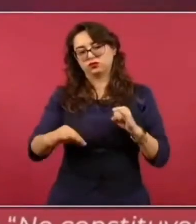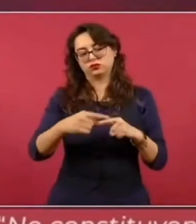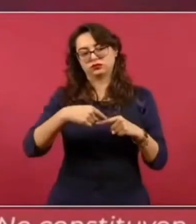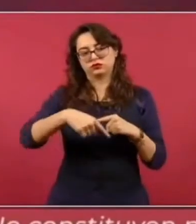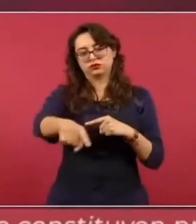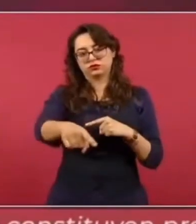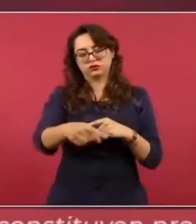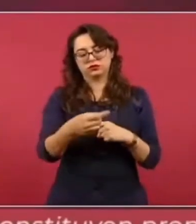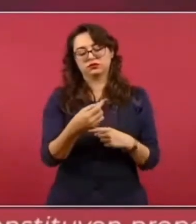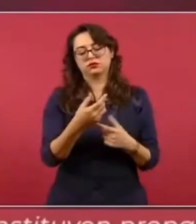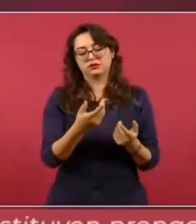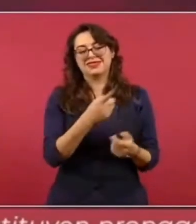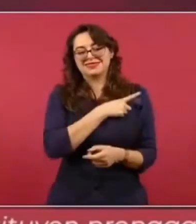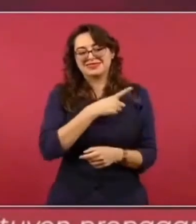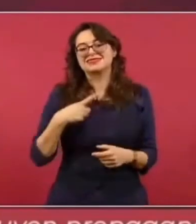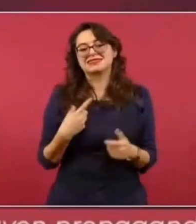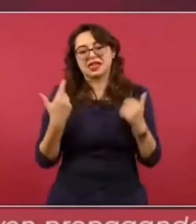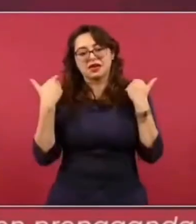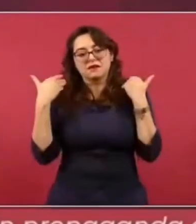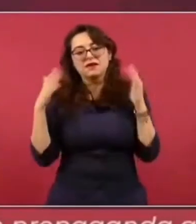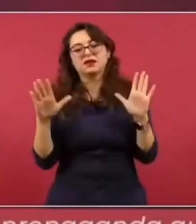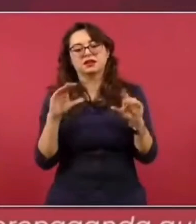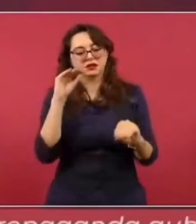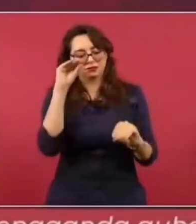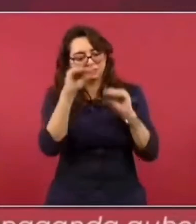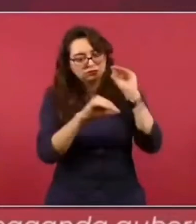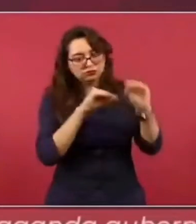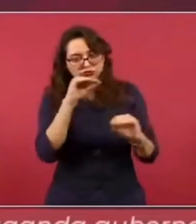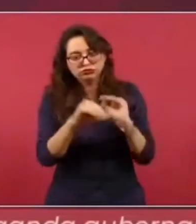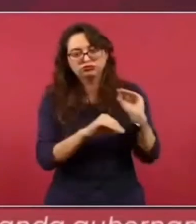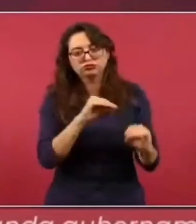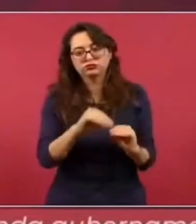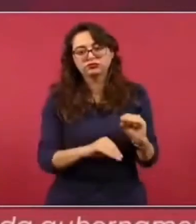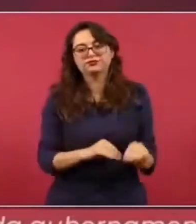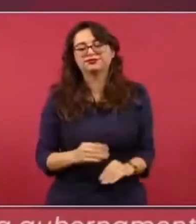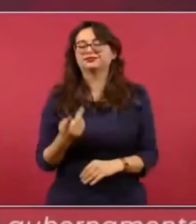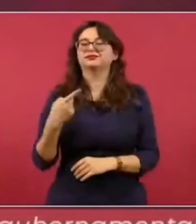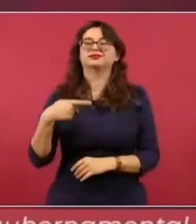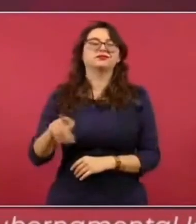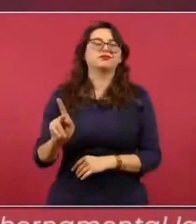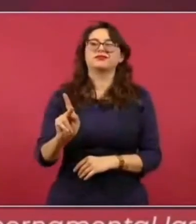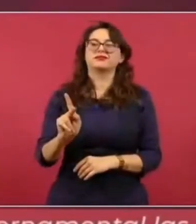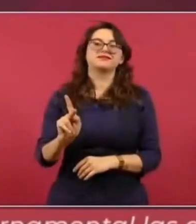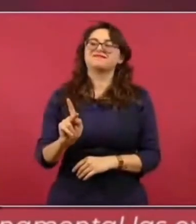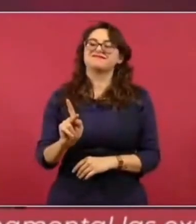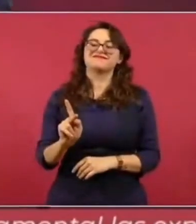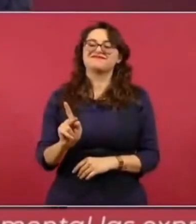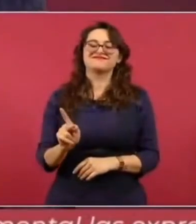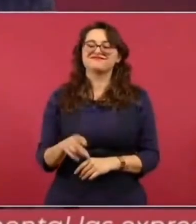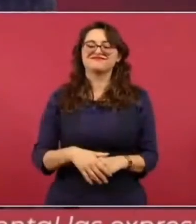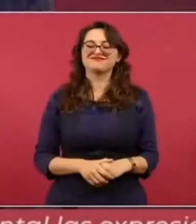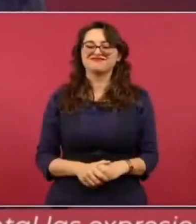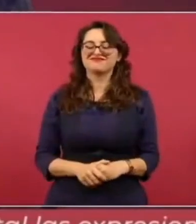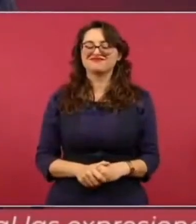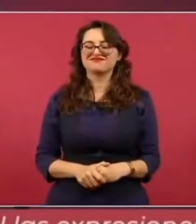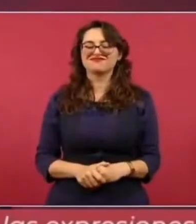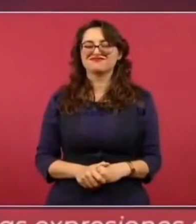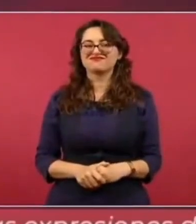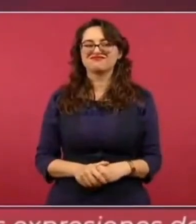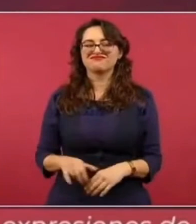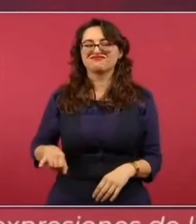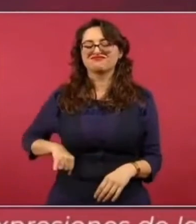Pero no, ya decidí, porque lo mismo, no hay